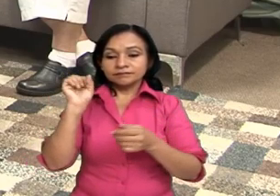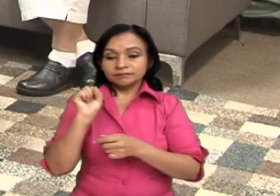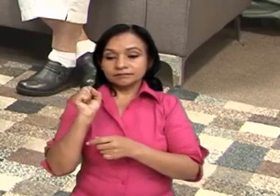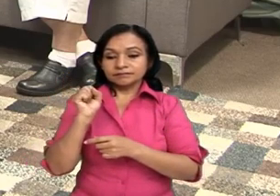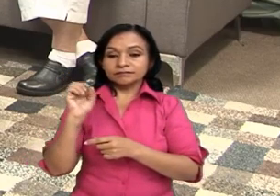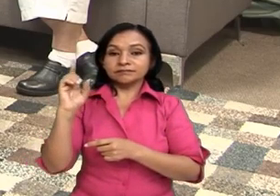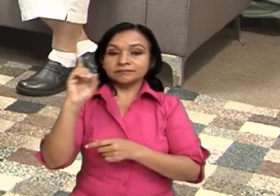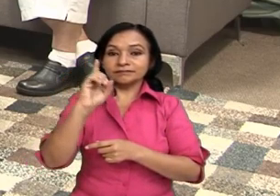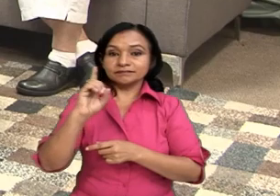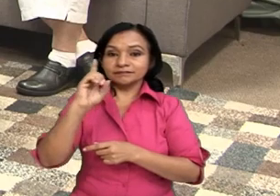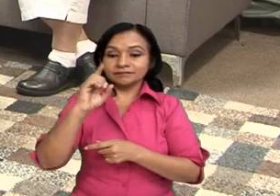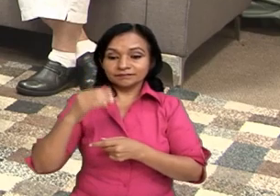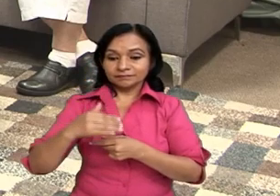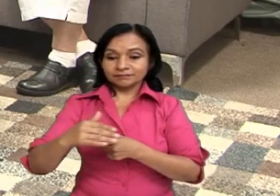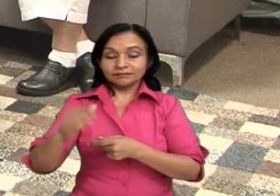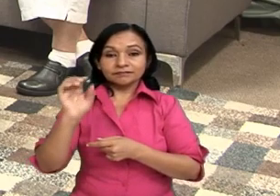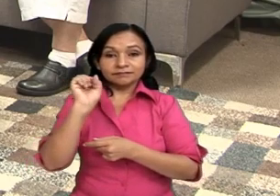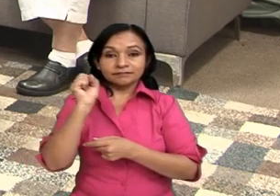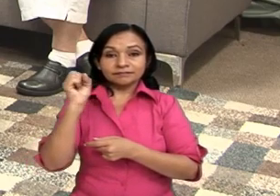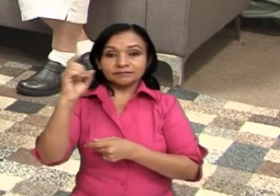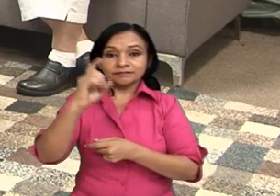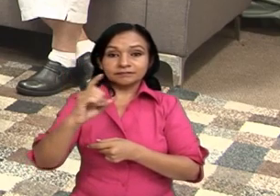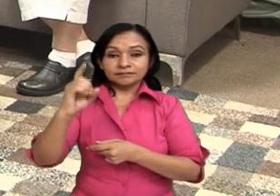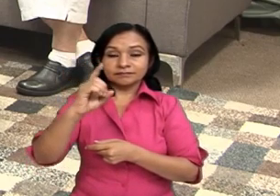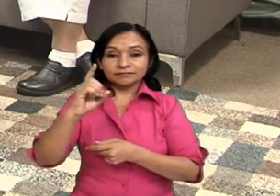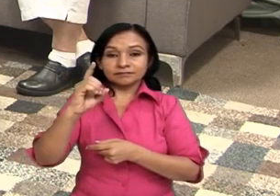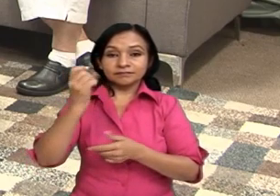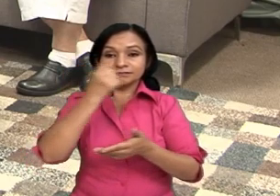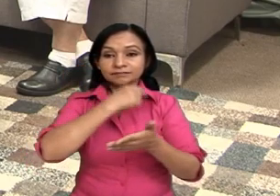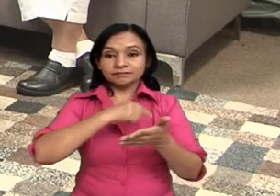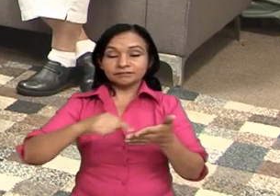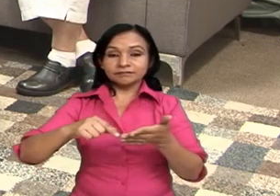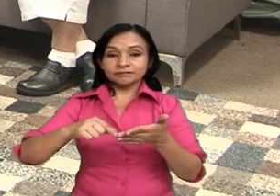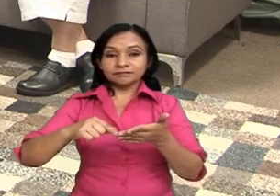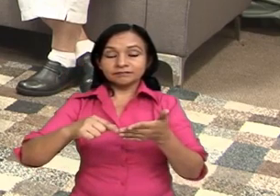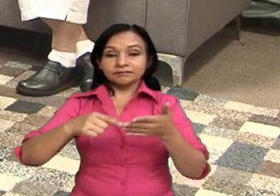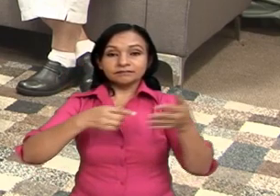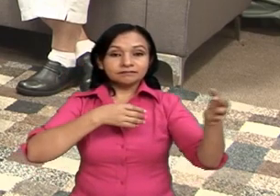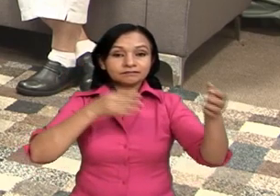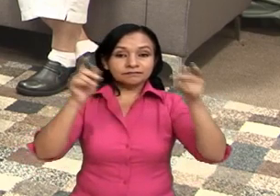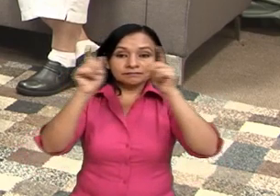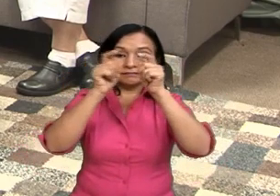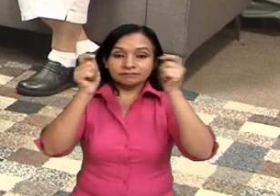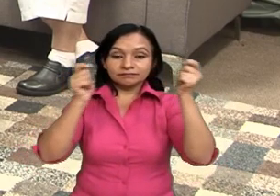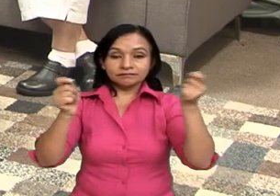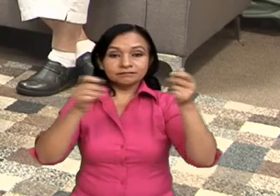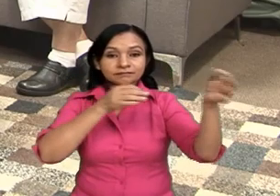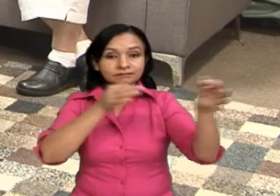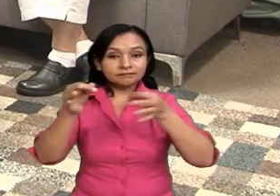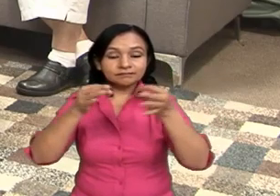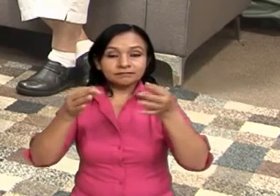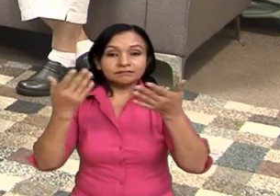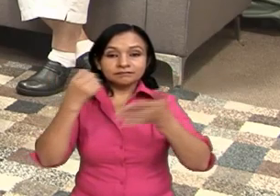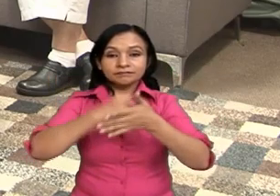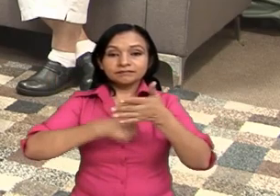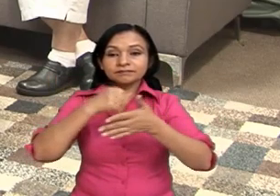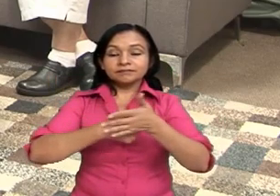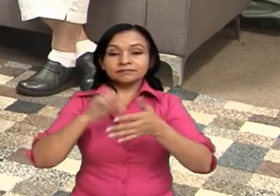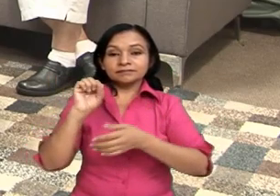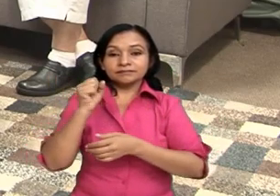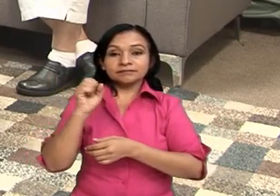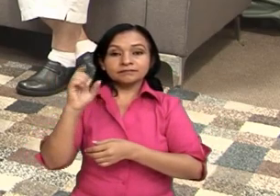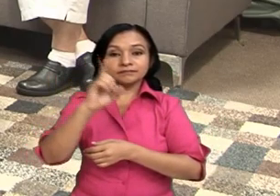semana, bueno, te decía, toda la semana hemos pasado rindiendo esas cuentas de los logros, de los avances, pero también de los desafíos. Este